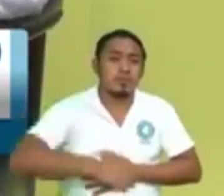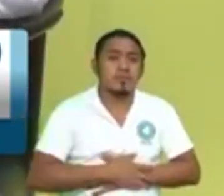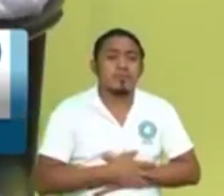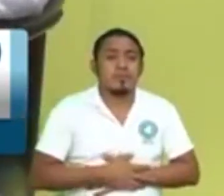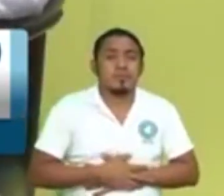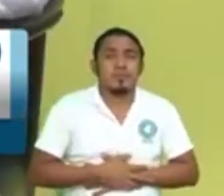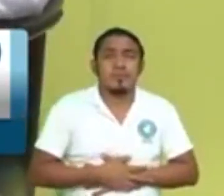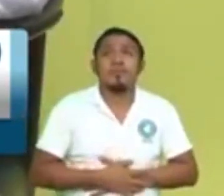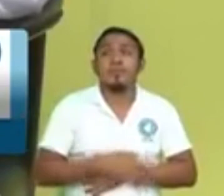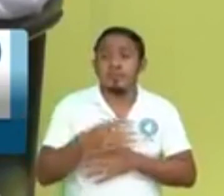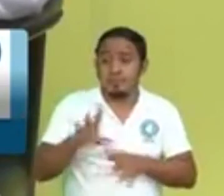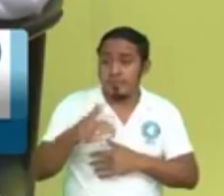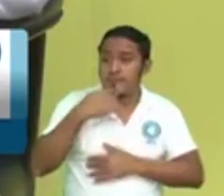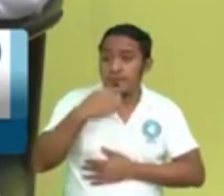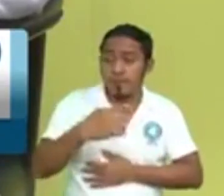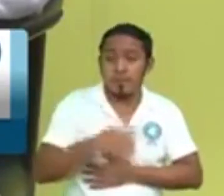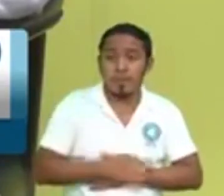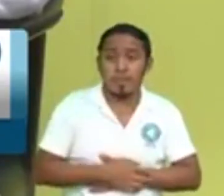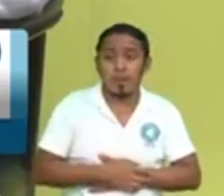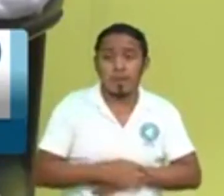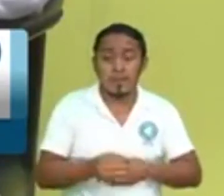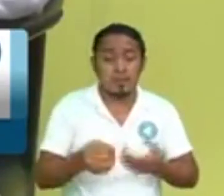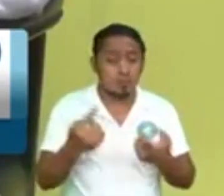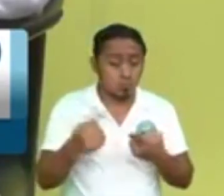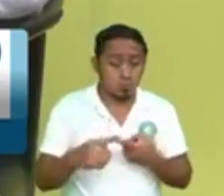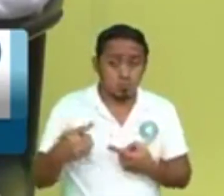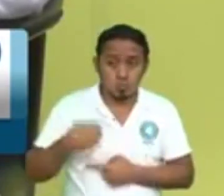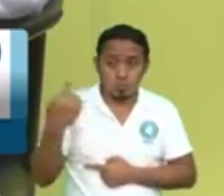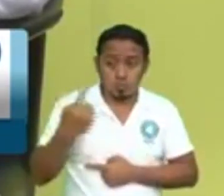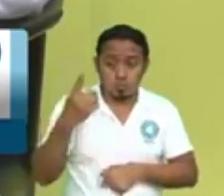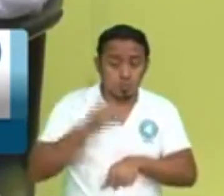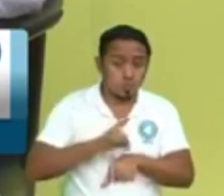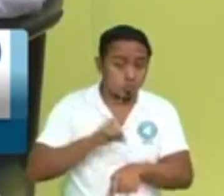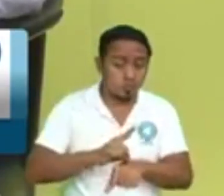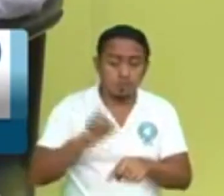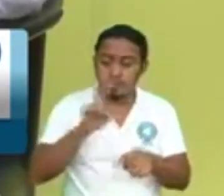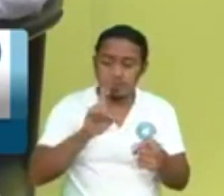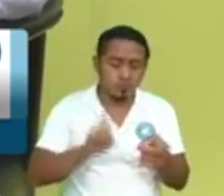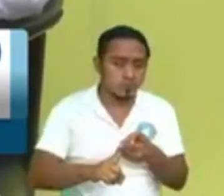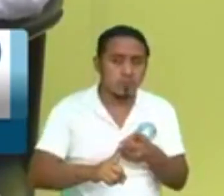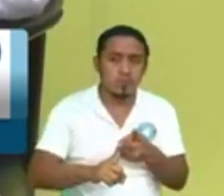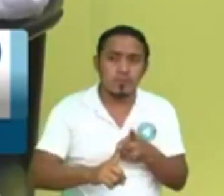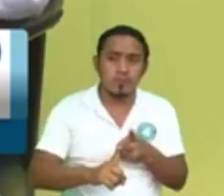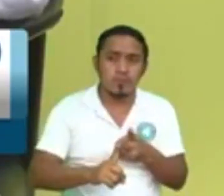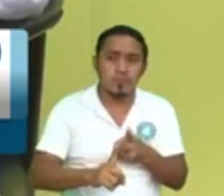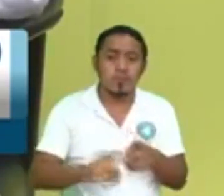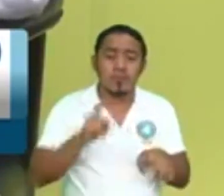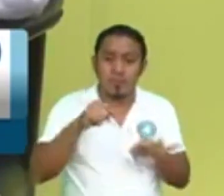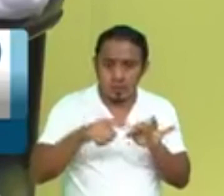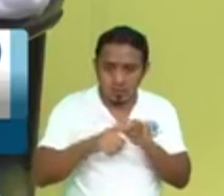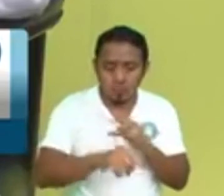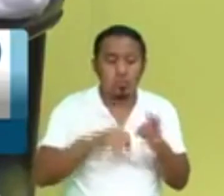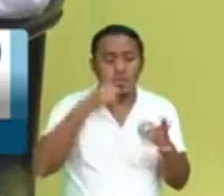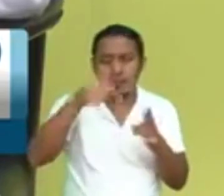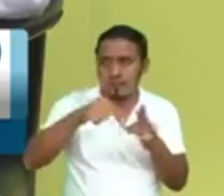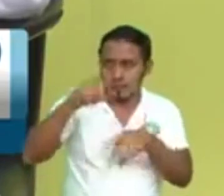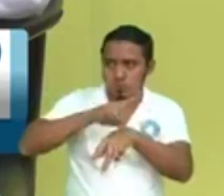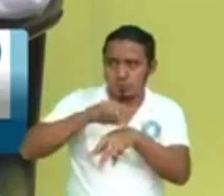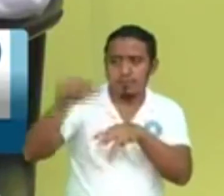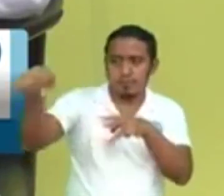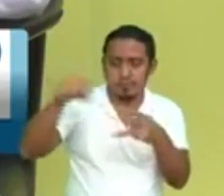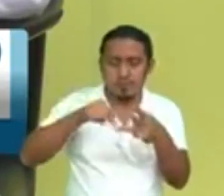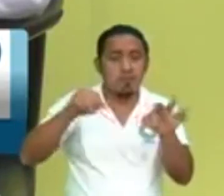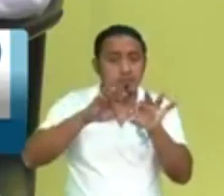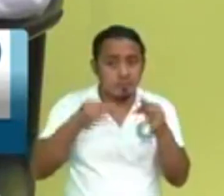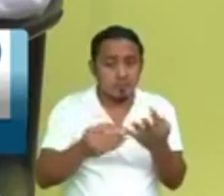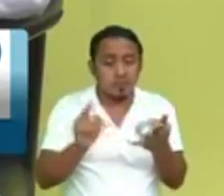le habíamos mencionado, un abordaje multidisciplinario. No solamente lo abordamos nosotros, ya entra la parte de psicología, ya hablamos con los familiares, ya